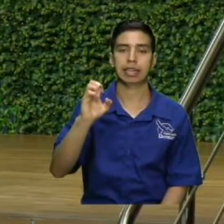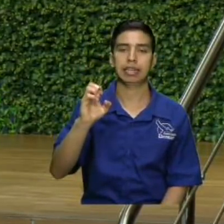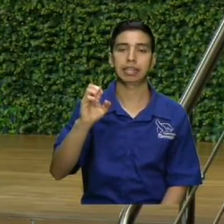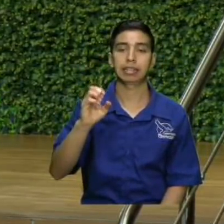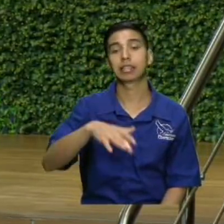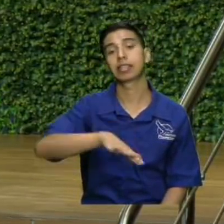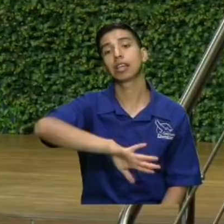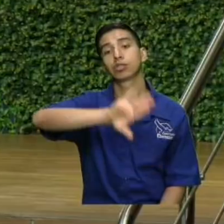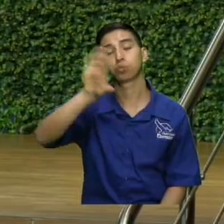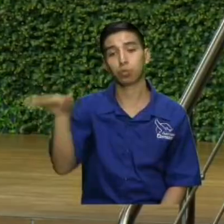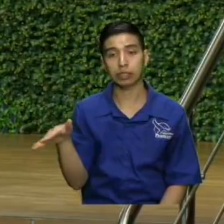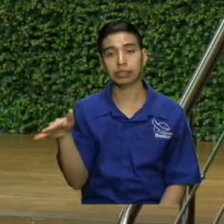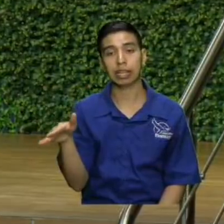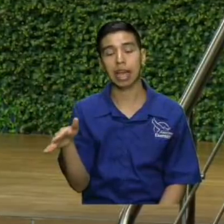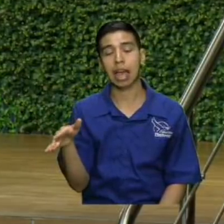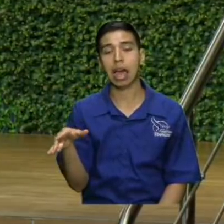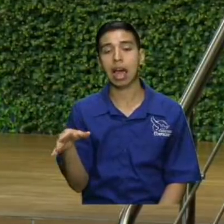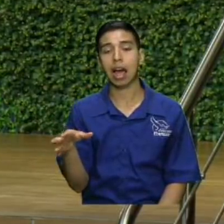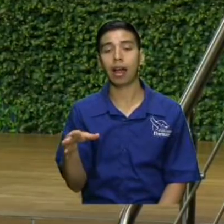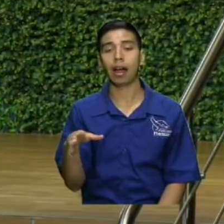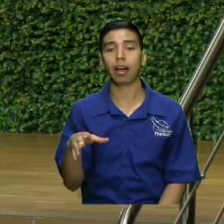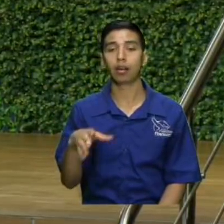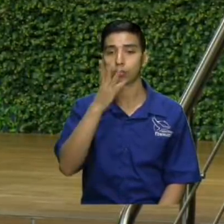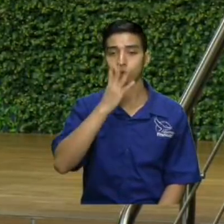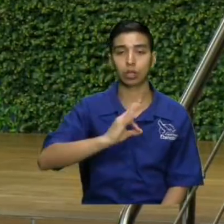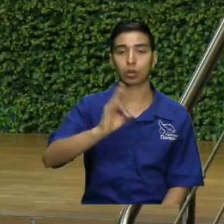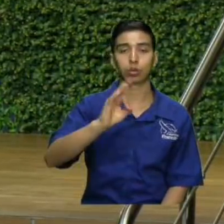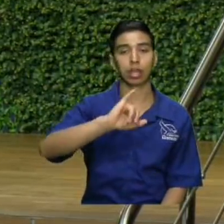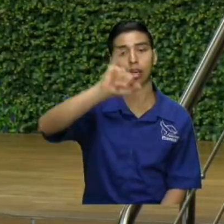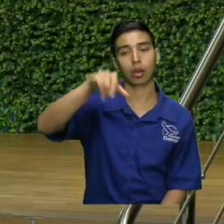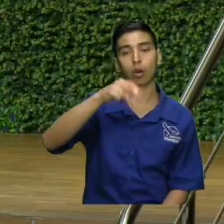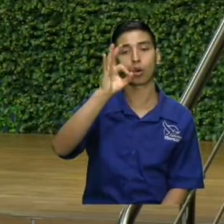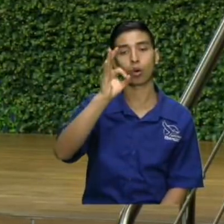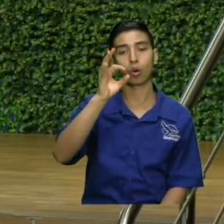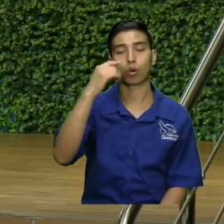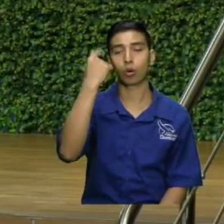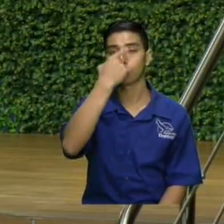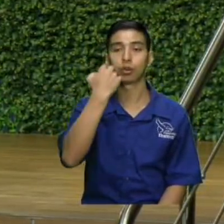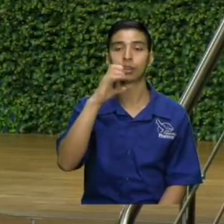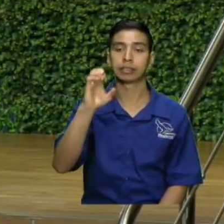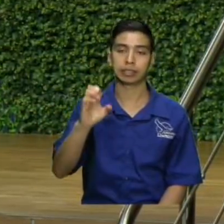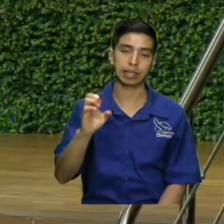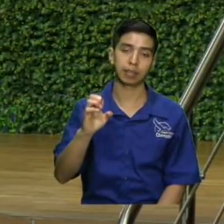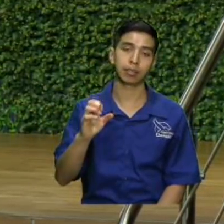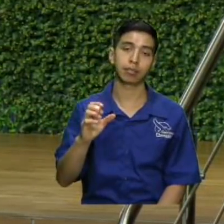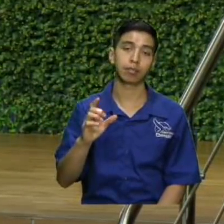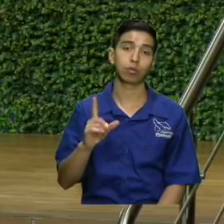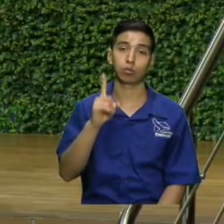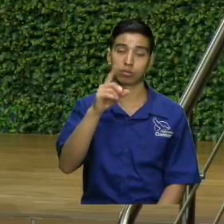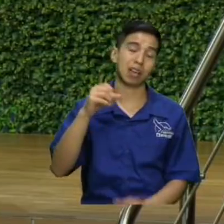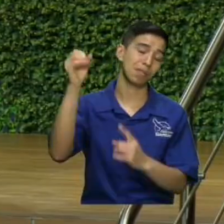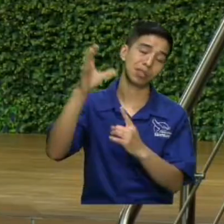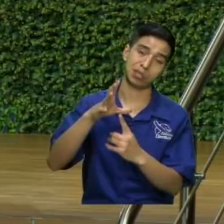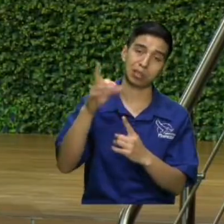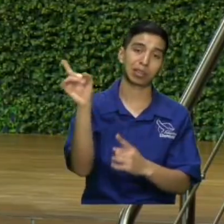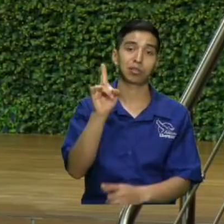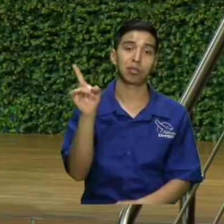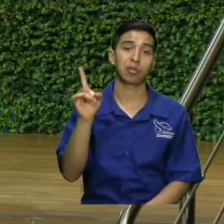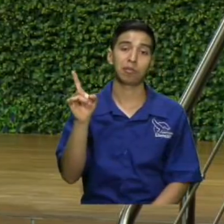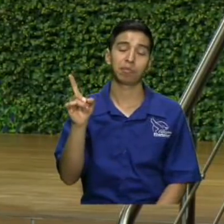José. Es impresionante. Derechos de primogenitura que no le correspondían. ¿Qué número de hijo es usted?